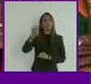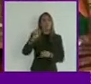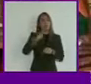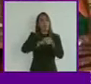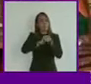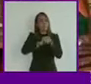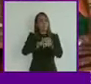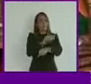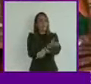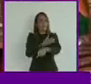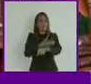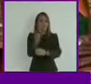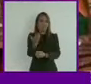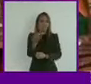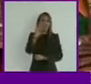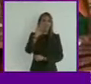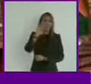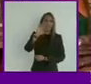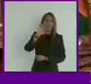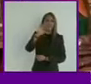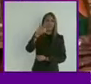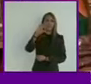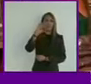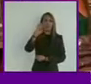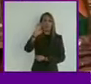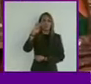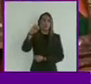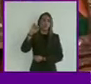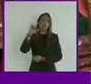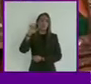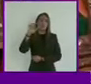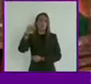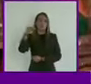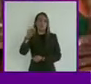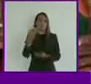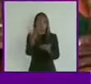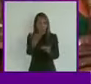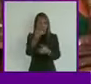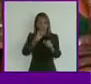mi querido Diego Emiliano Bravo Pérez. Vas, Diego.